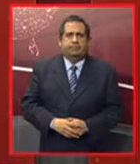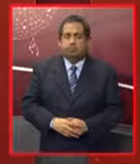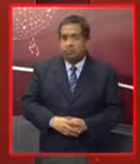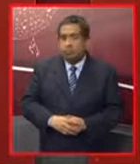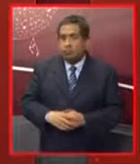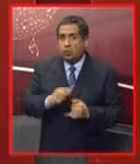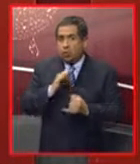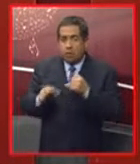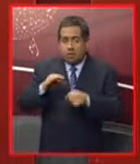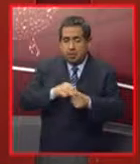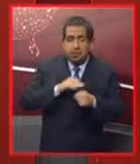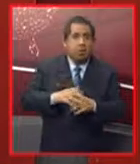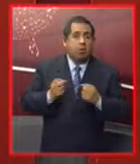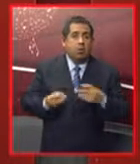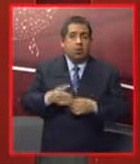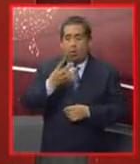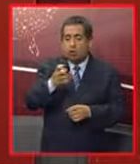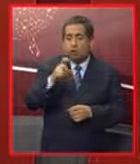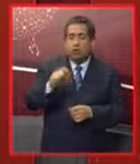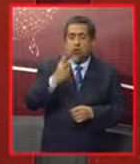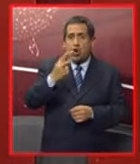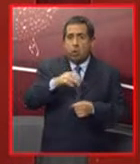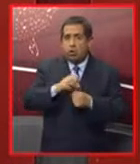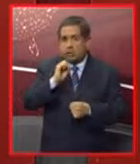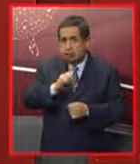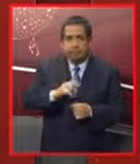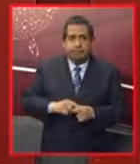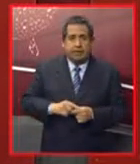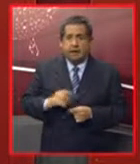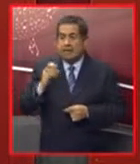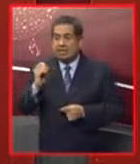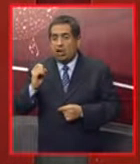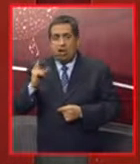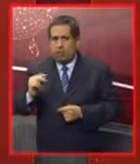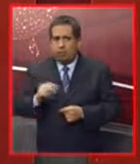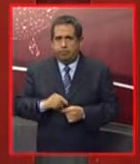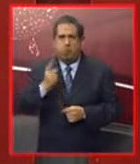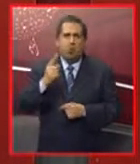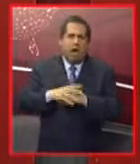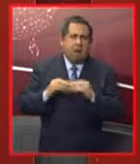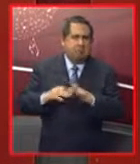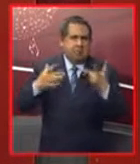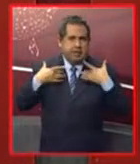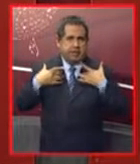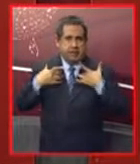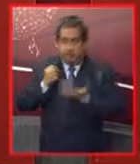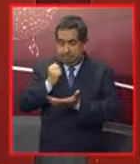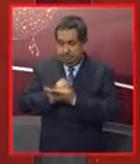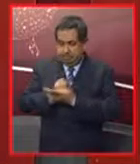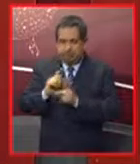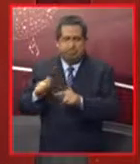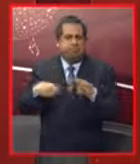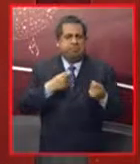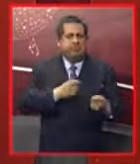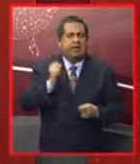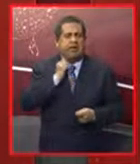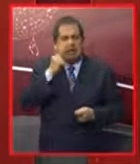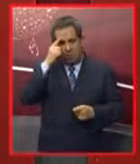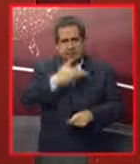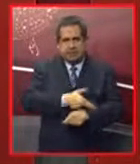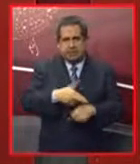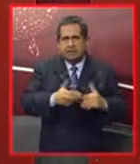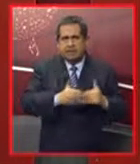Finalmente, el dictamen se avaló con 422 votos a favor, 0 en contra y una abstención, y se remitió al Senado para sus efectos constitucionales.